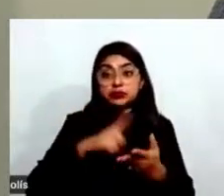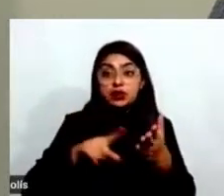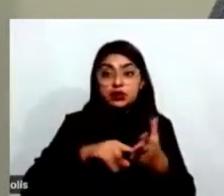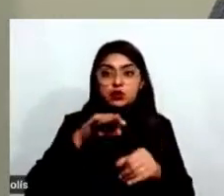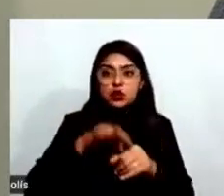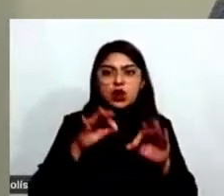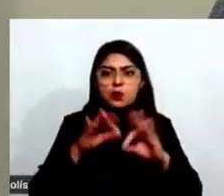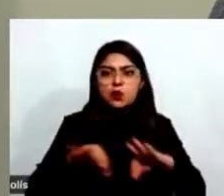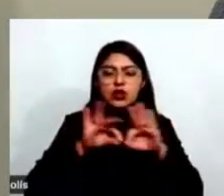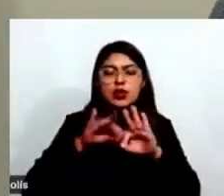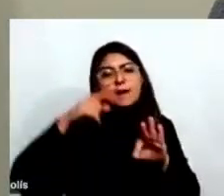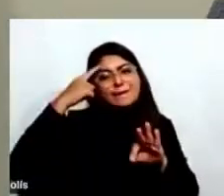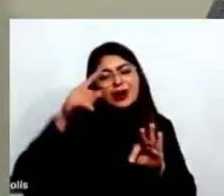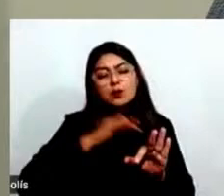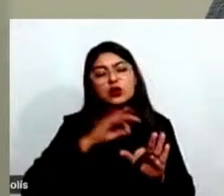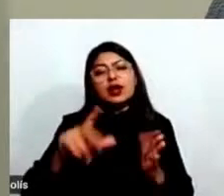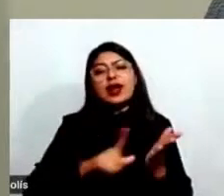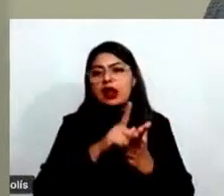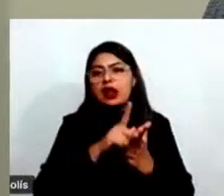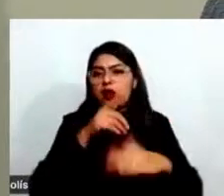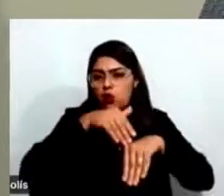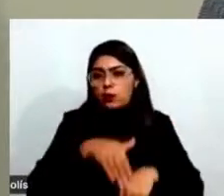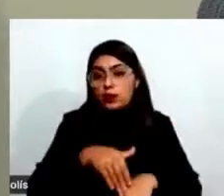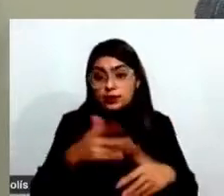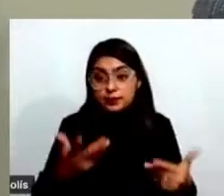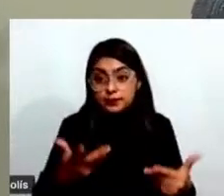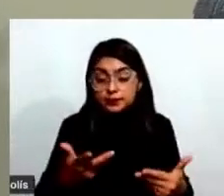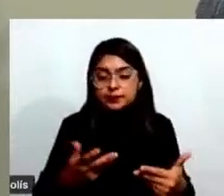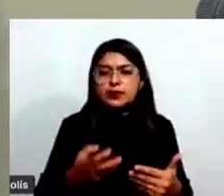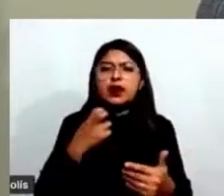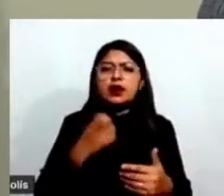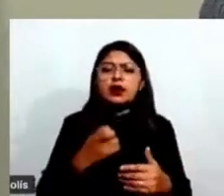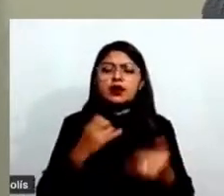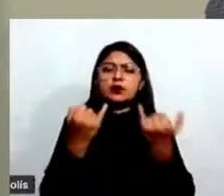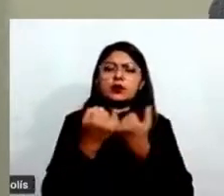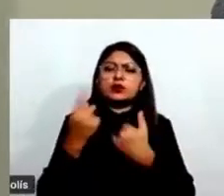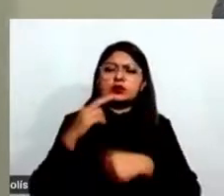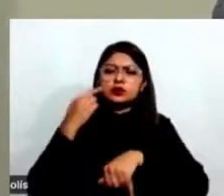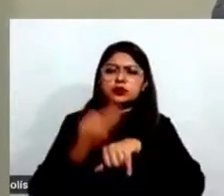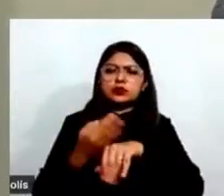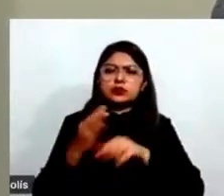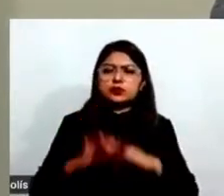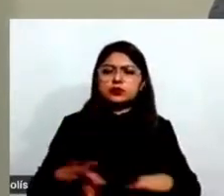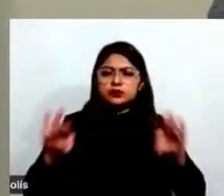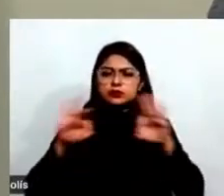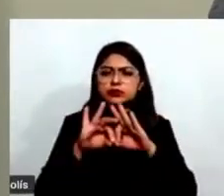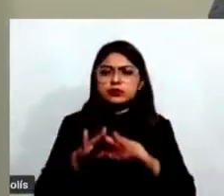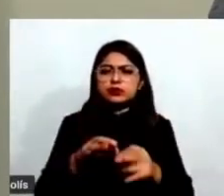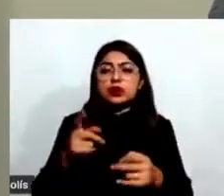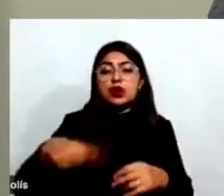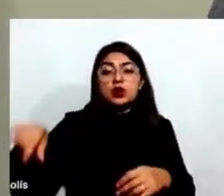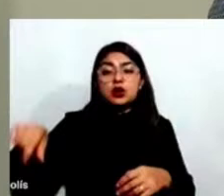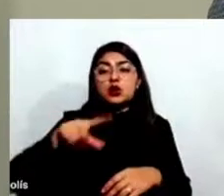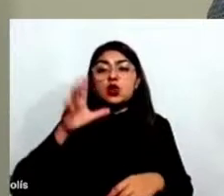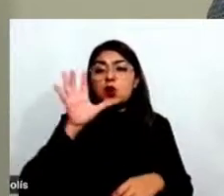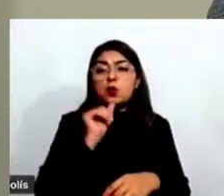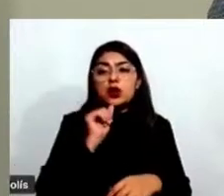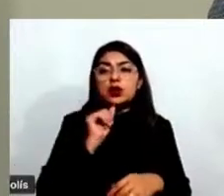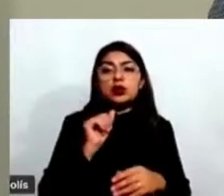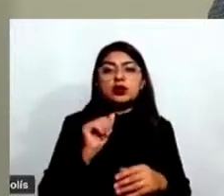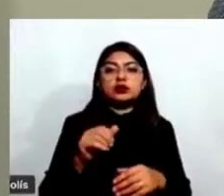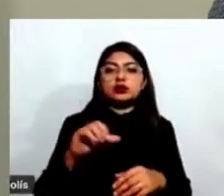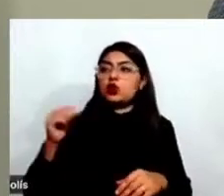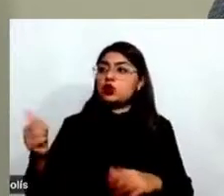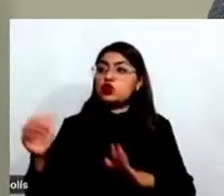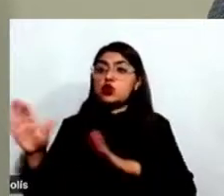el papel particularmente importante que cumplen y cómo precisamente no pueden estar expuestos a presiones externas